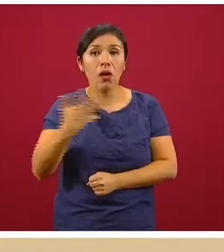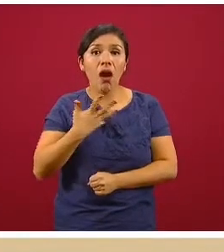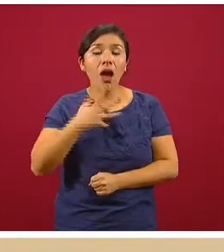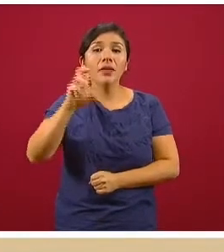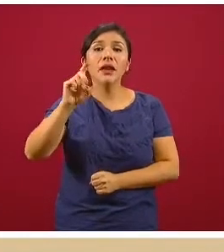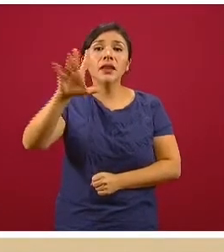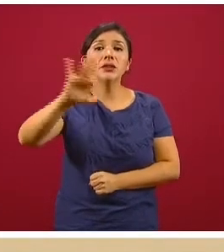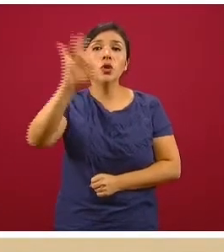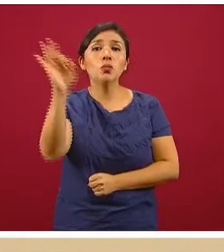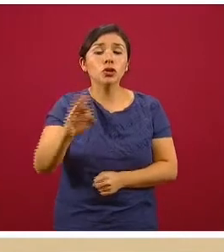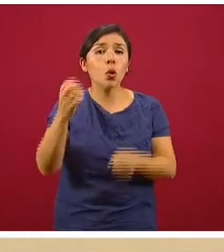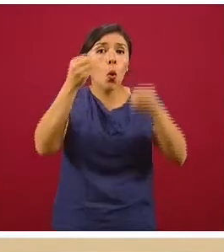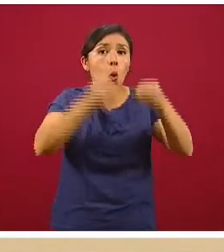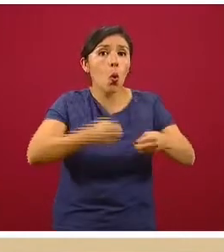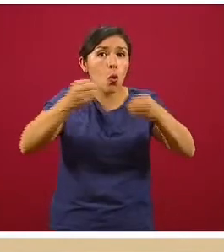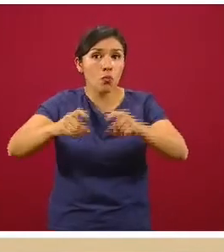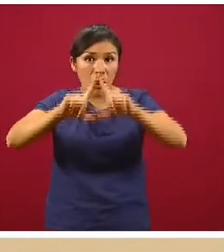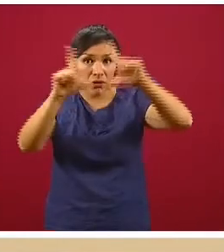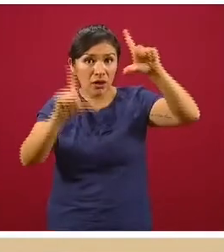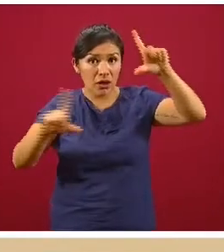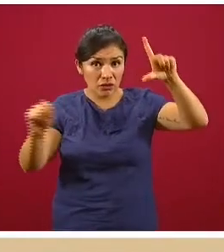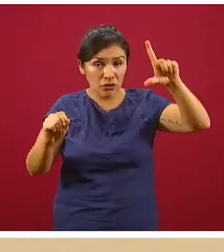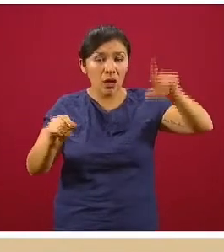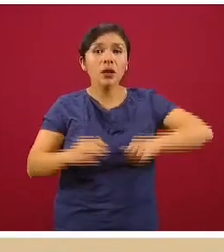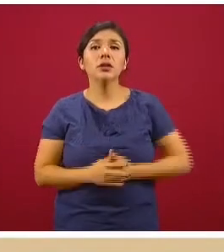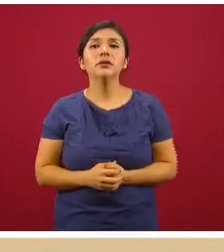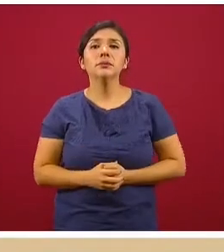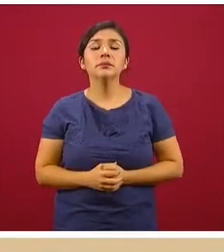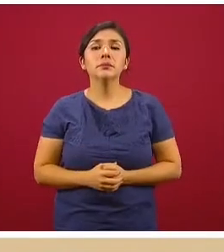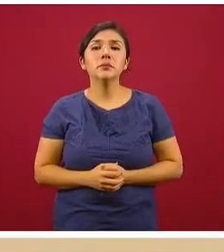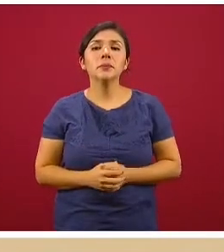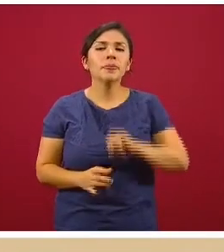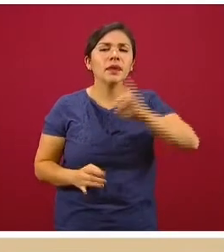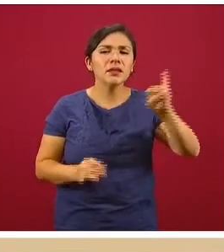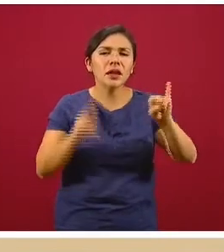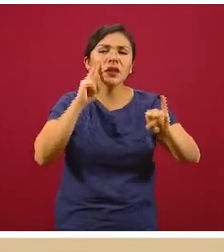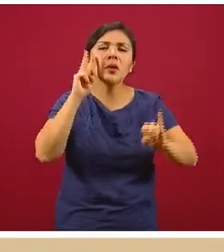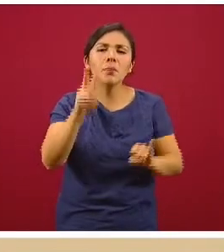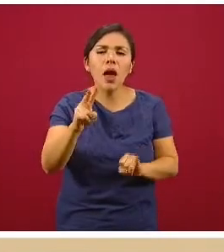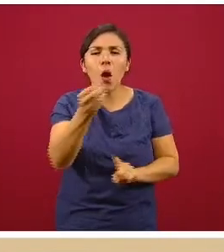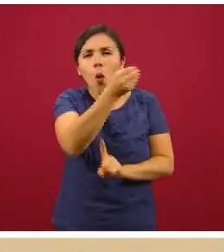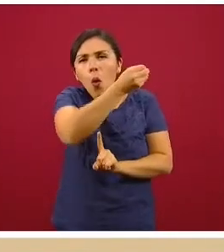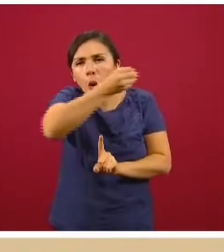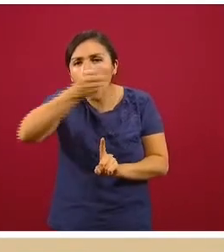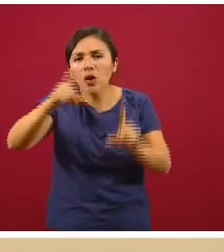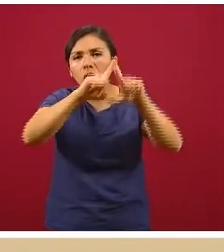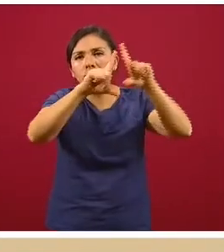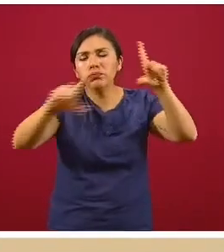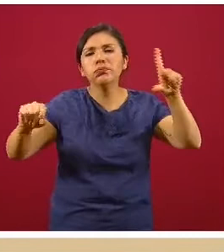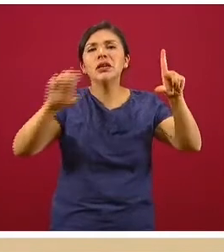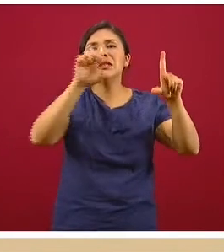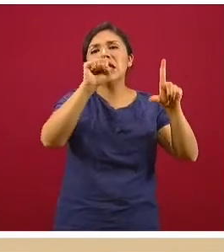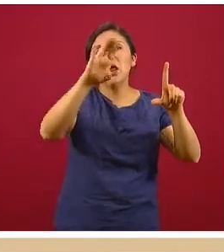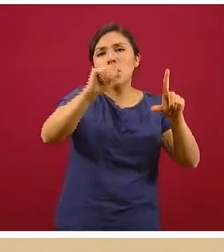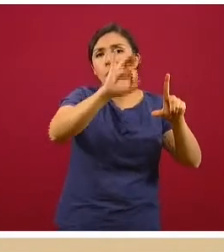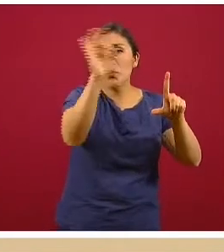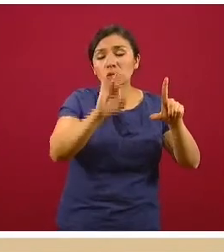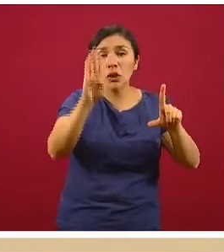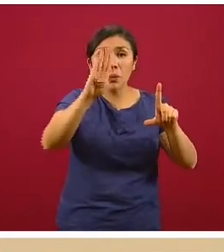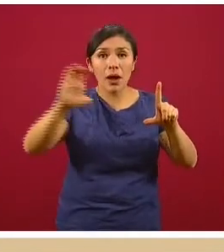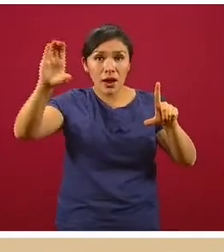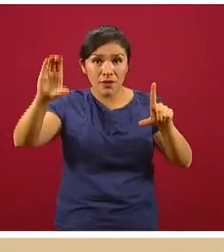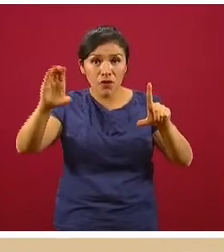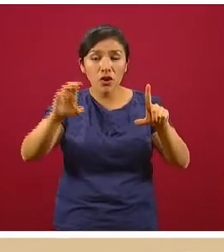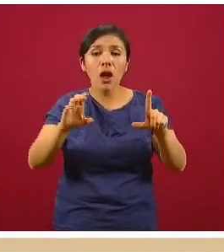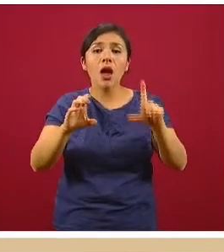tenemos 35% de ocupación nacional, del lado derecho, y del lado izquierdo vemos en orden 69% para Baja